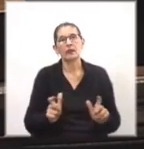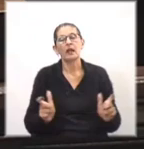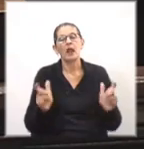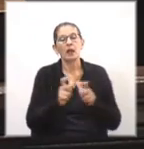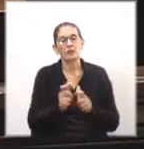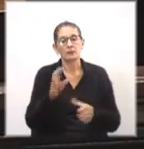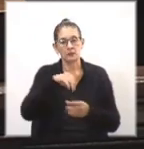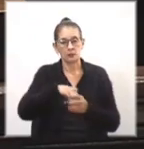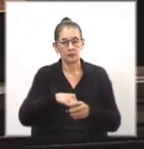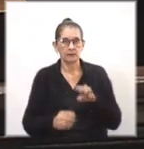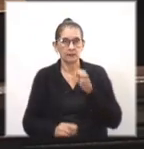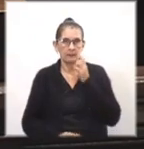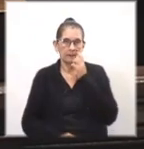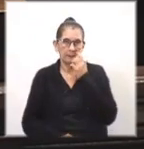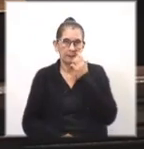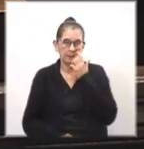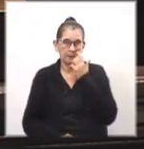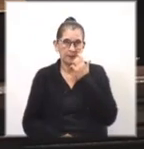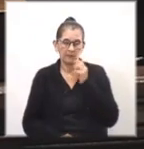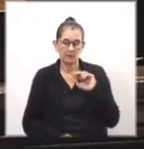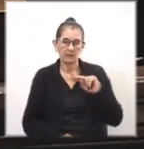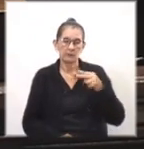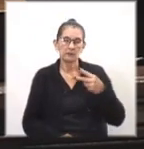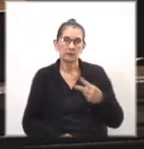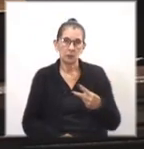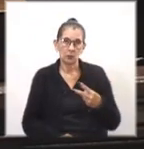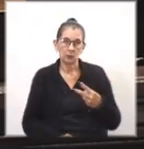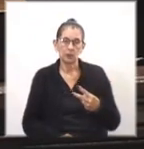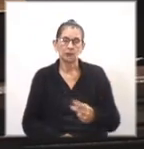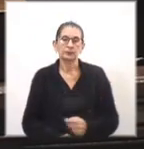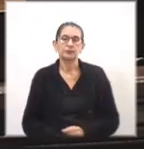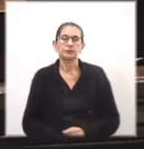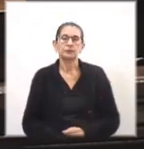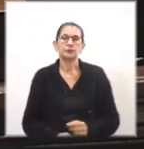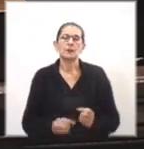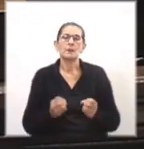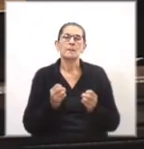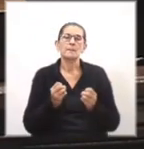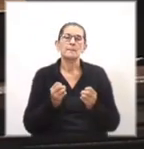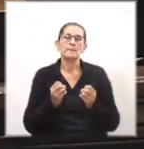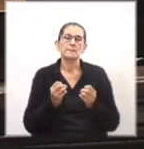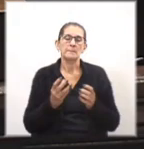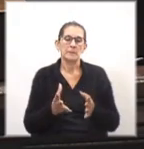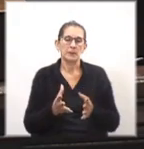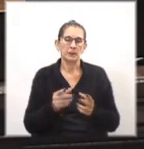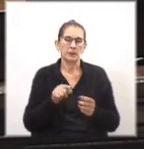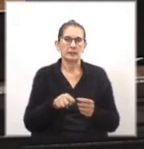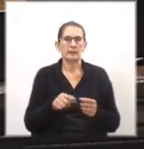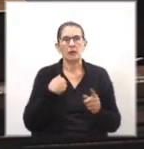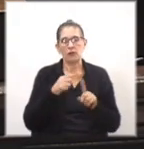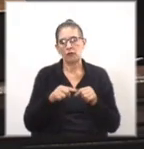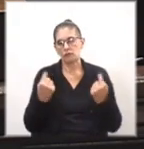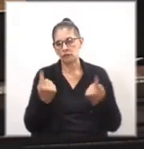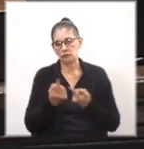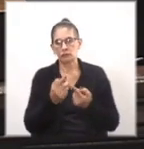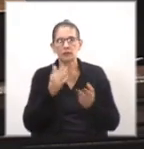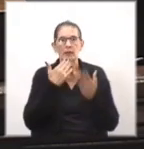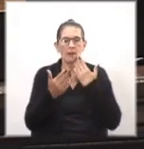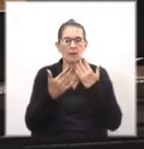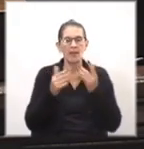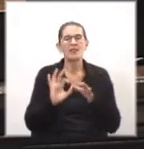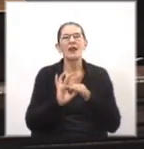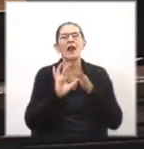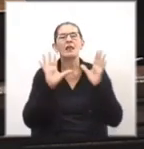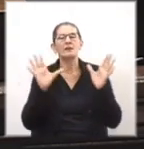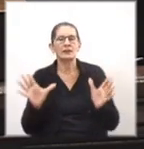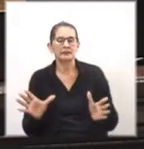comisión. En segundo lugar, porque tanto que hemos hablado de la libertad